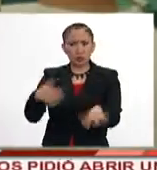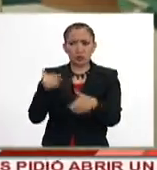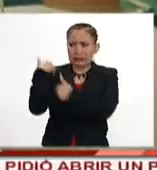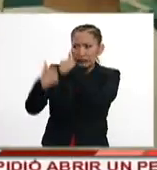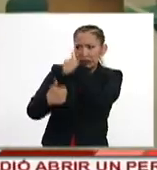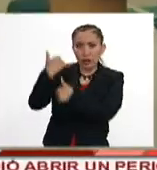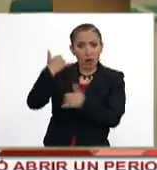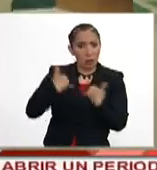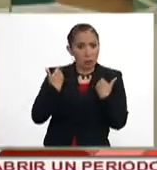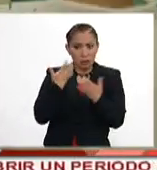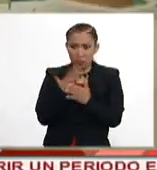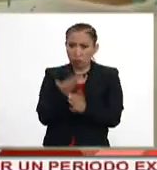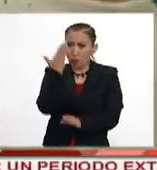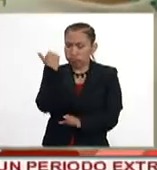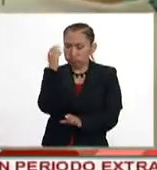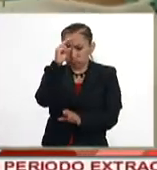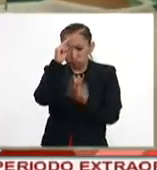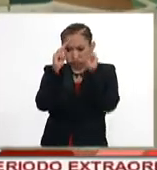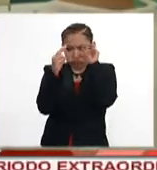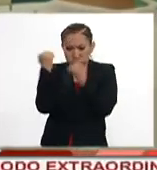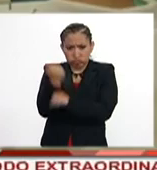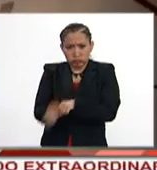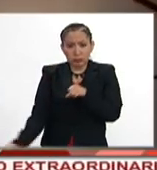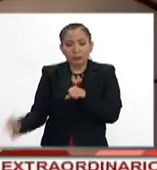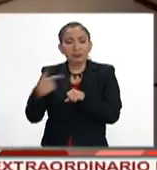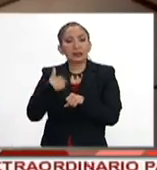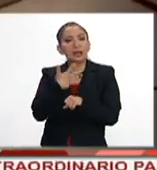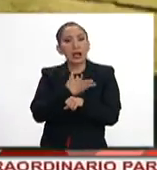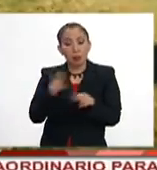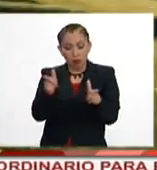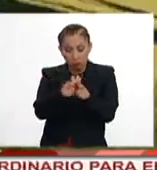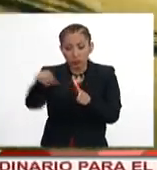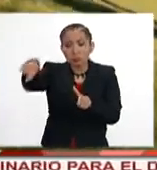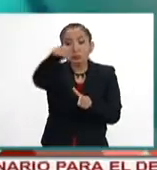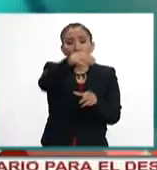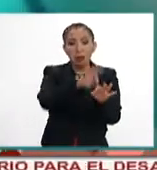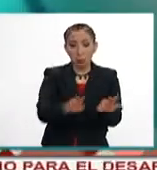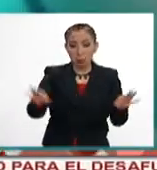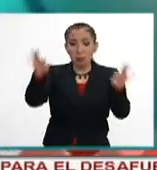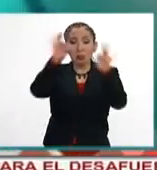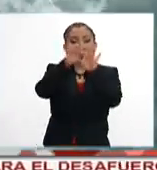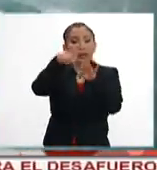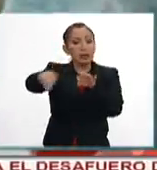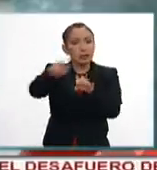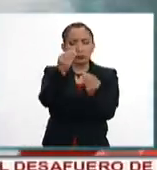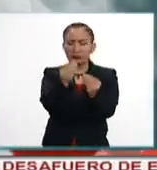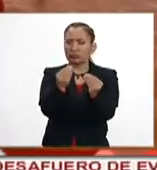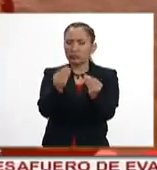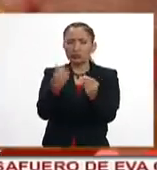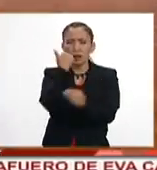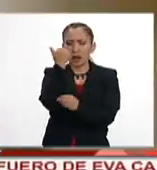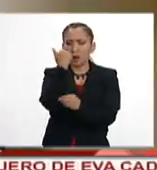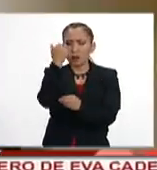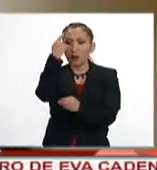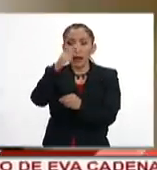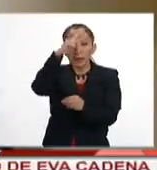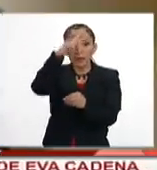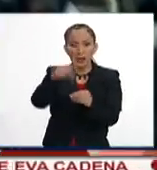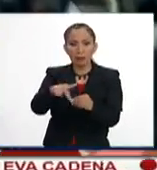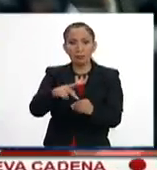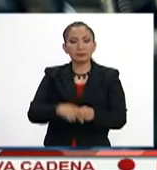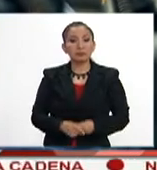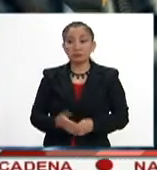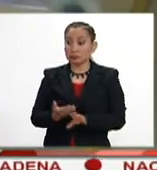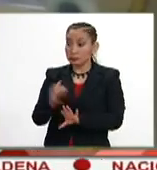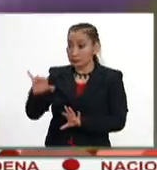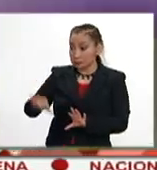son jóvenes muy talentosos y tenemos una población muy importante para el desarrollo y la competitividad del país. Pues